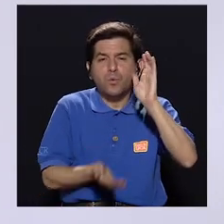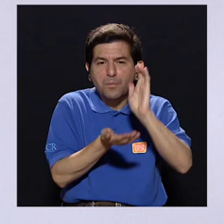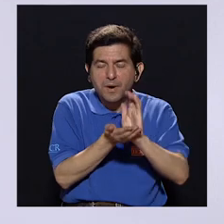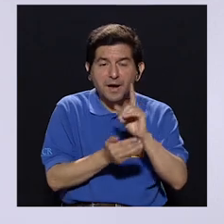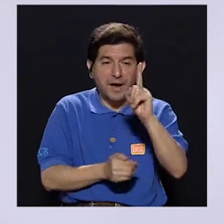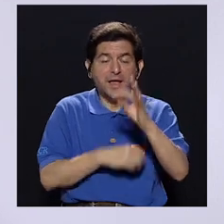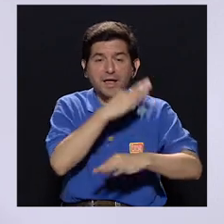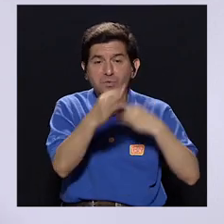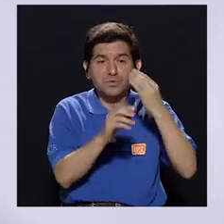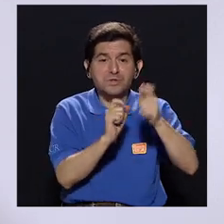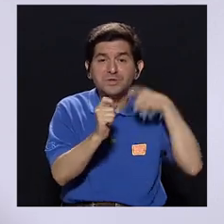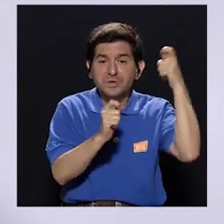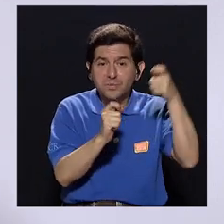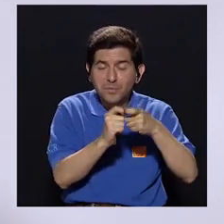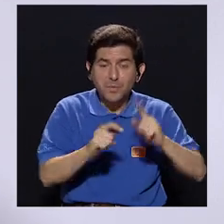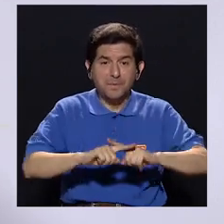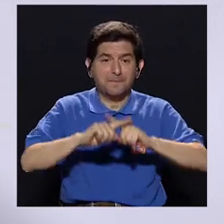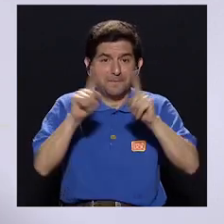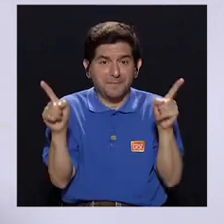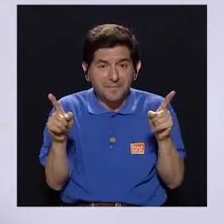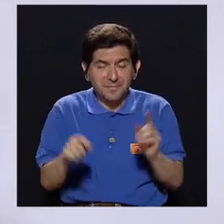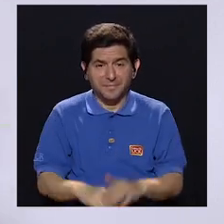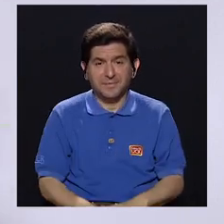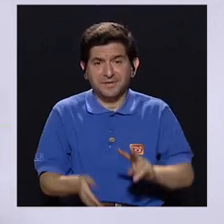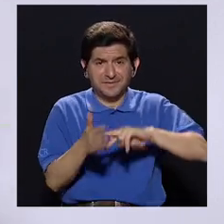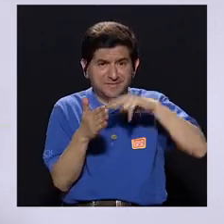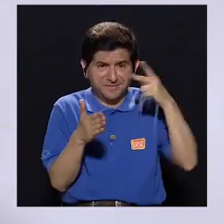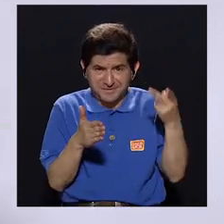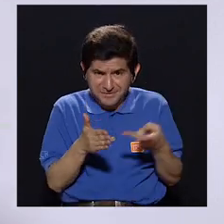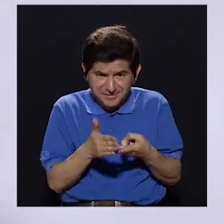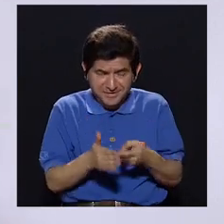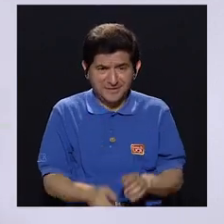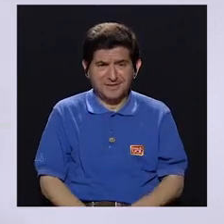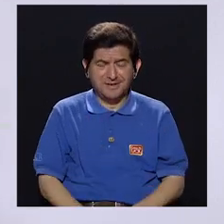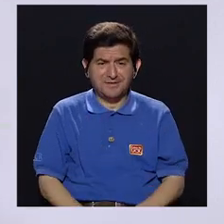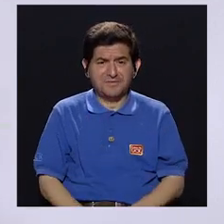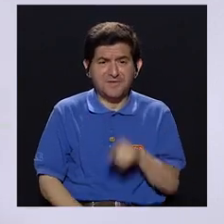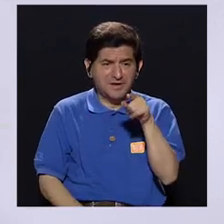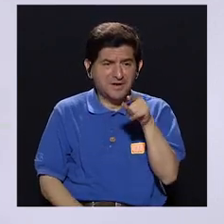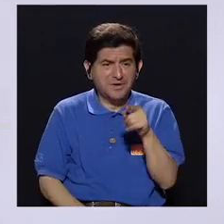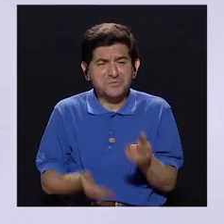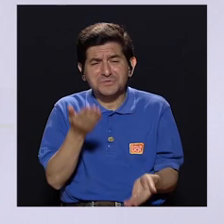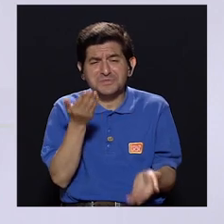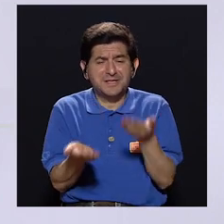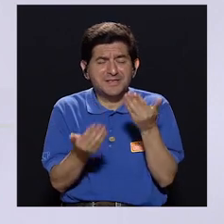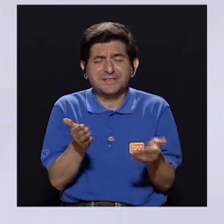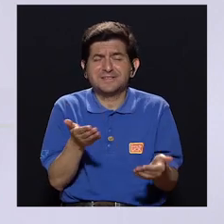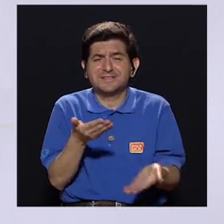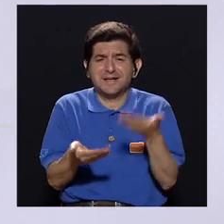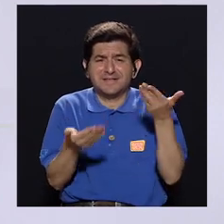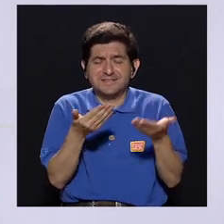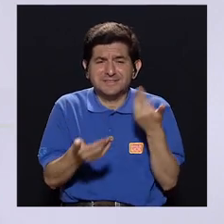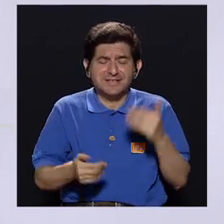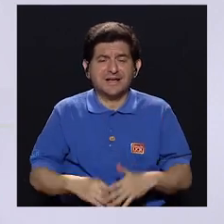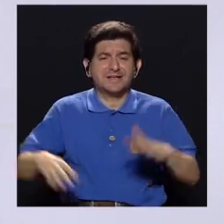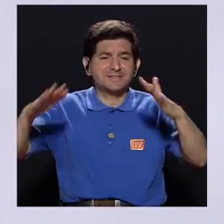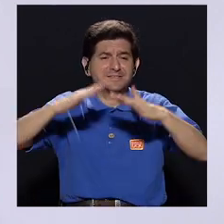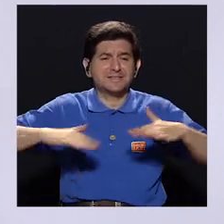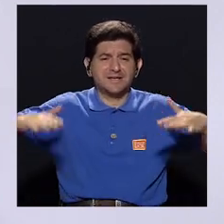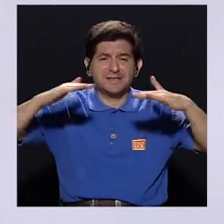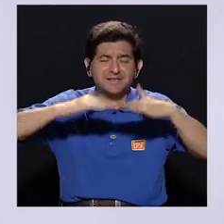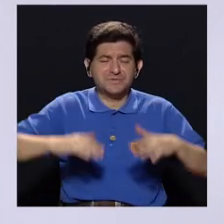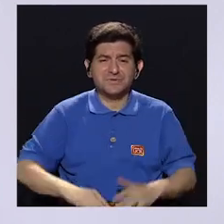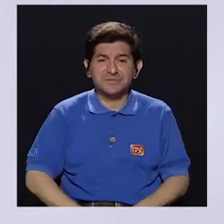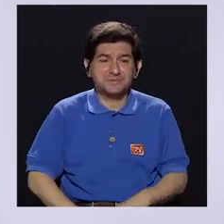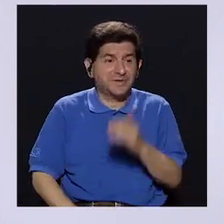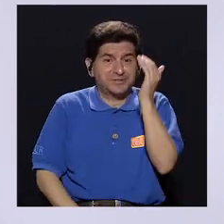a una especie pero sí o sea estamos hablando de que en polinización vos puedes prácticamente entrar en terreno de nadie